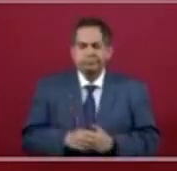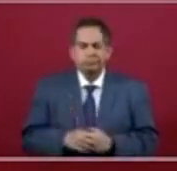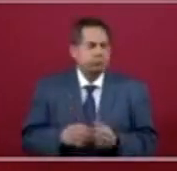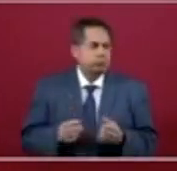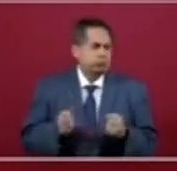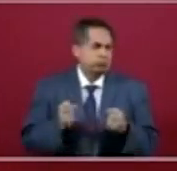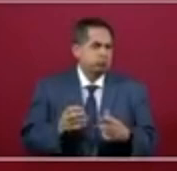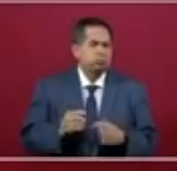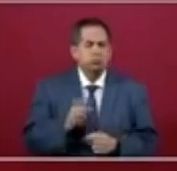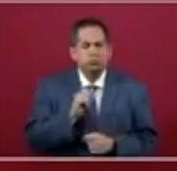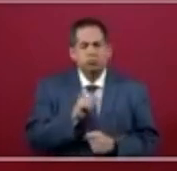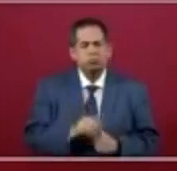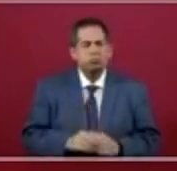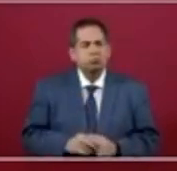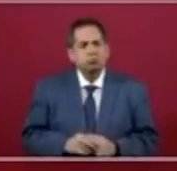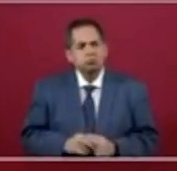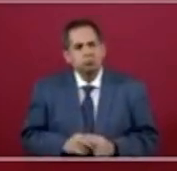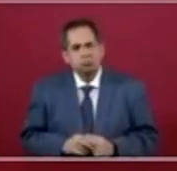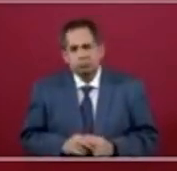muchas